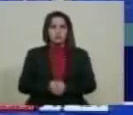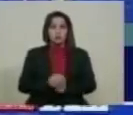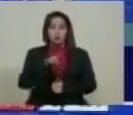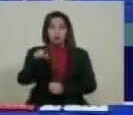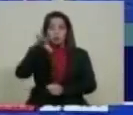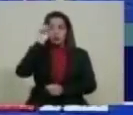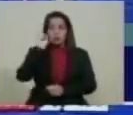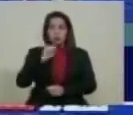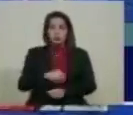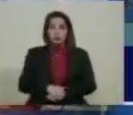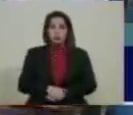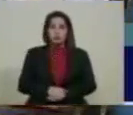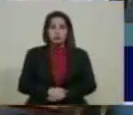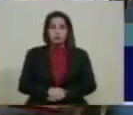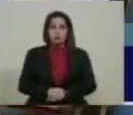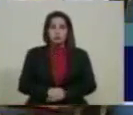entienden?